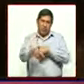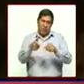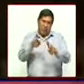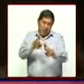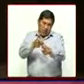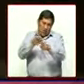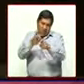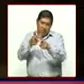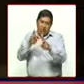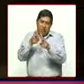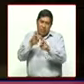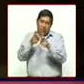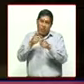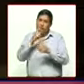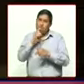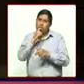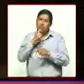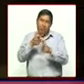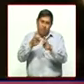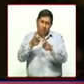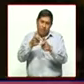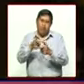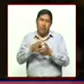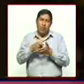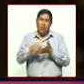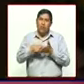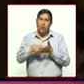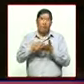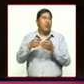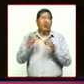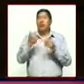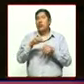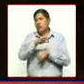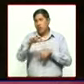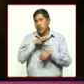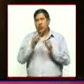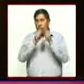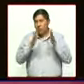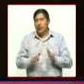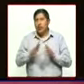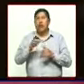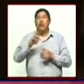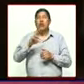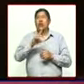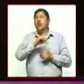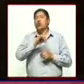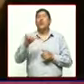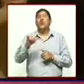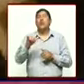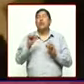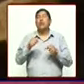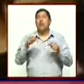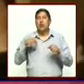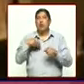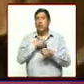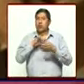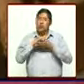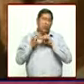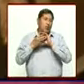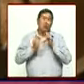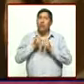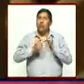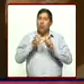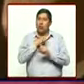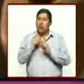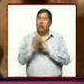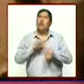esta movilización. Pero ahora en pantalla compartida le mostramos otro punto con nuestro compañero Rudy Espinosa para que también nos comente cuál es el panorama